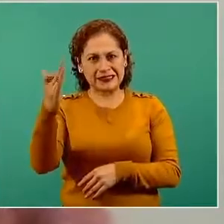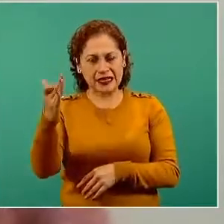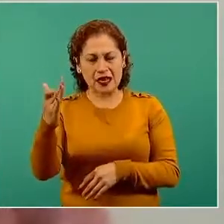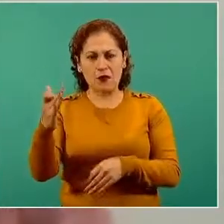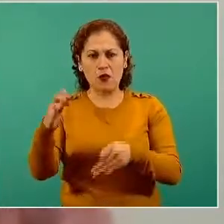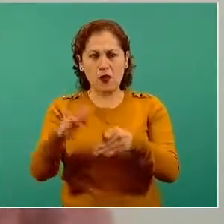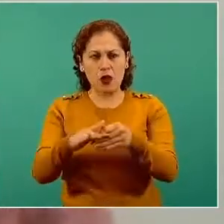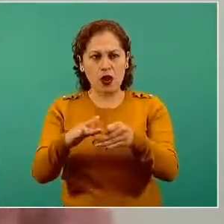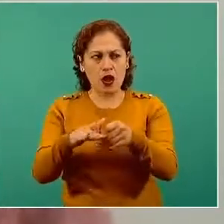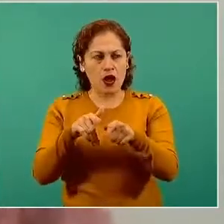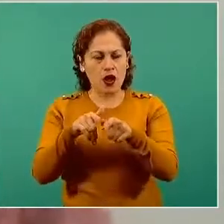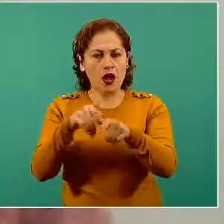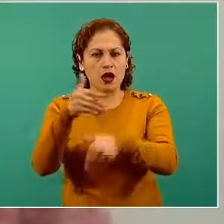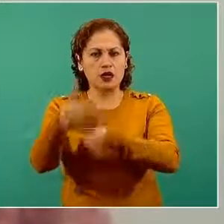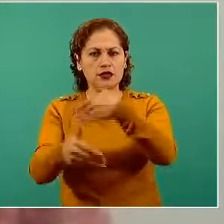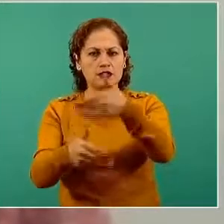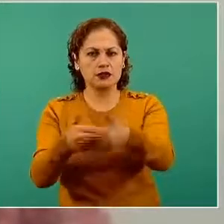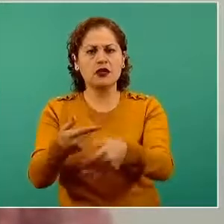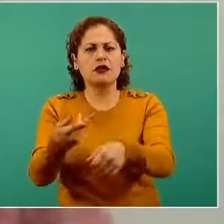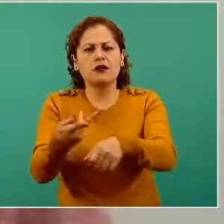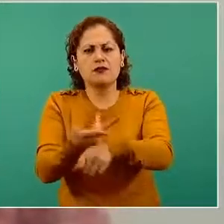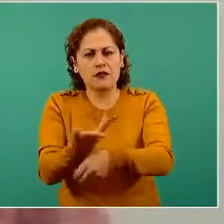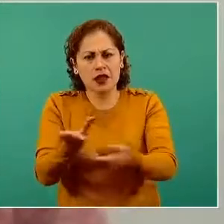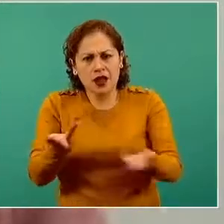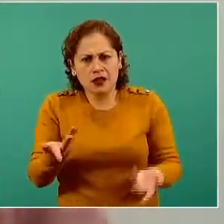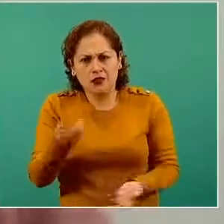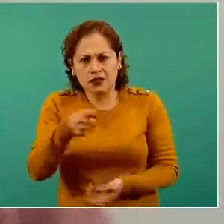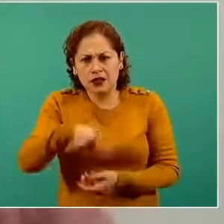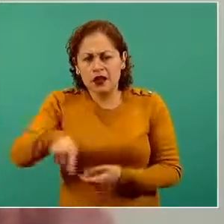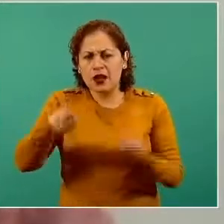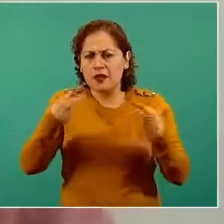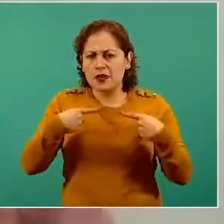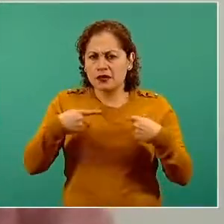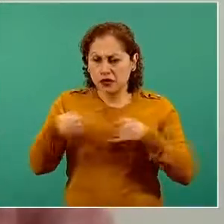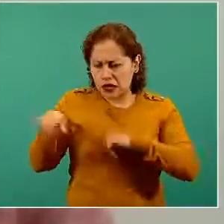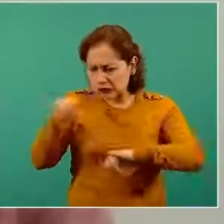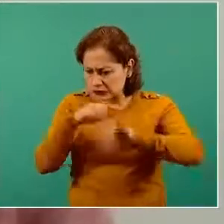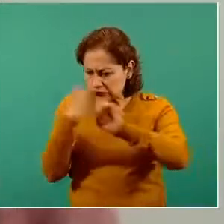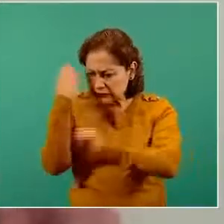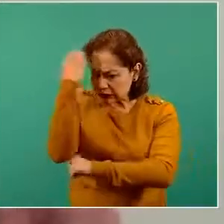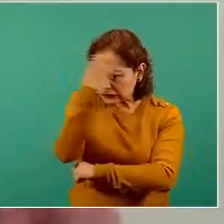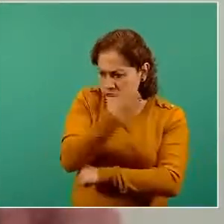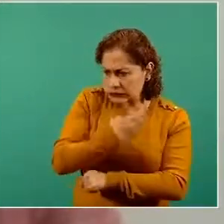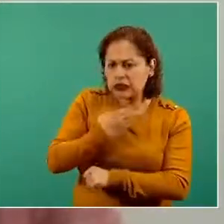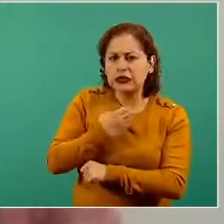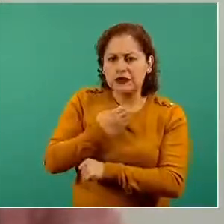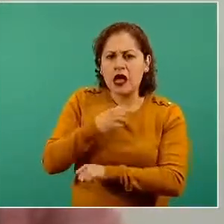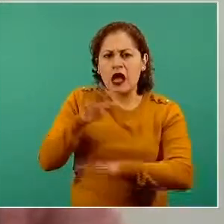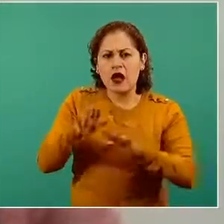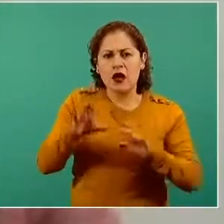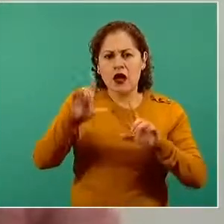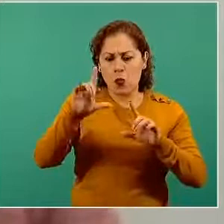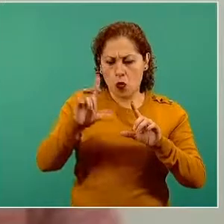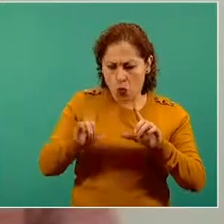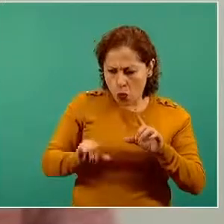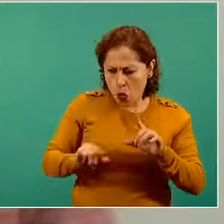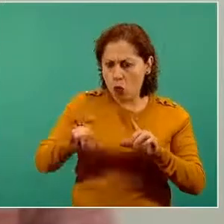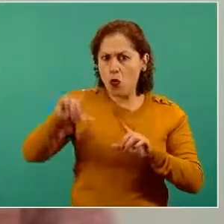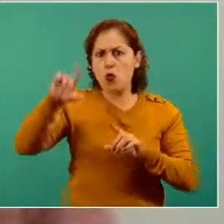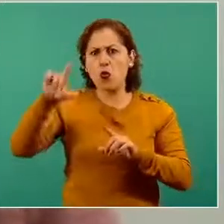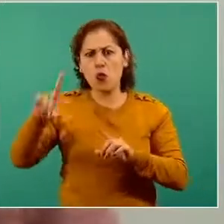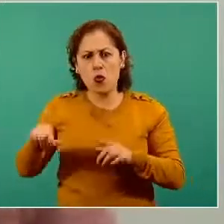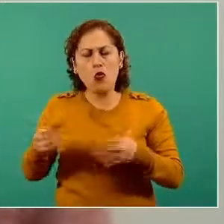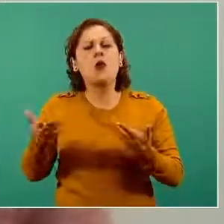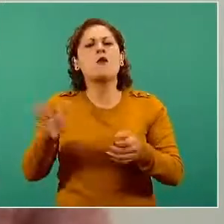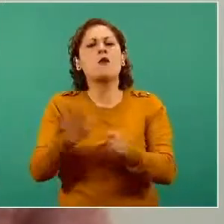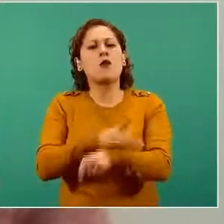explique? ¿Por qué a pesar de que se guardan las medidas y baja un poco el contagio, pero siempre tenemos que estar a la expectativa? ¿Por qué no corta como fue con influenza